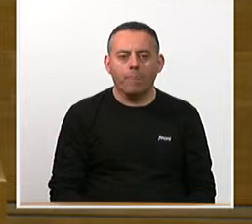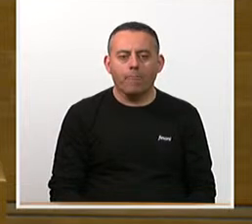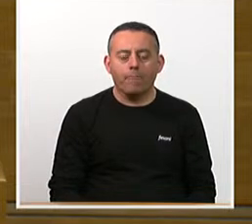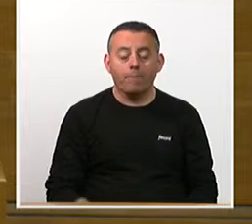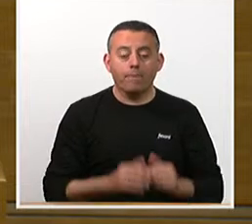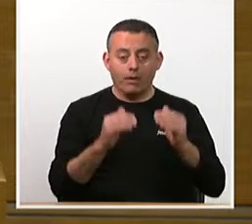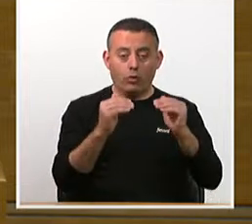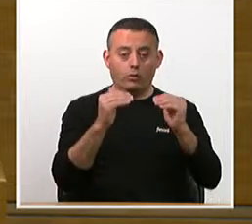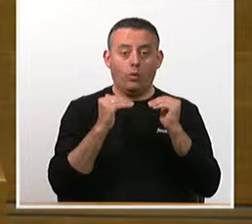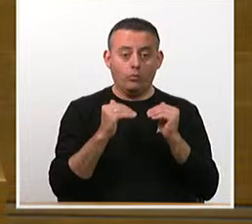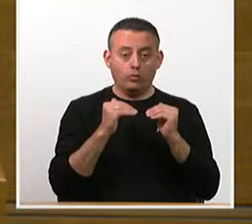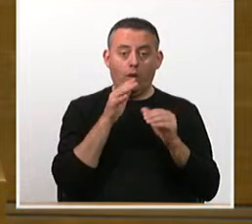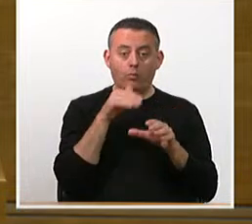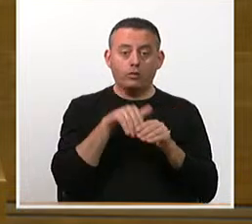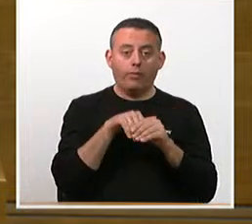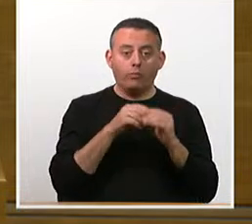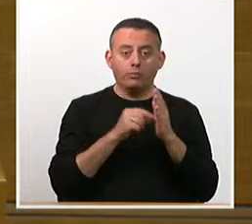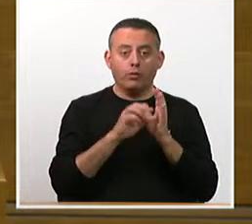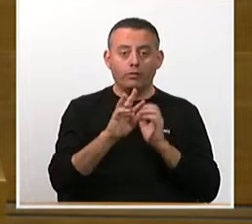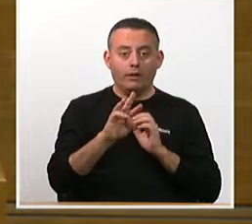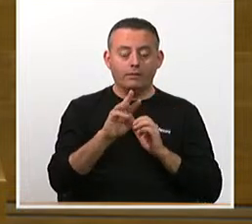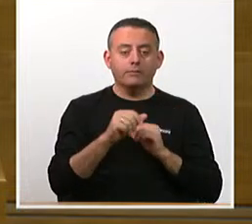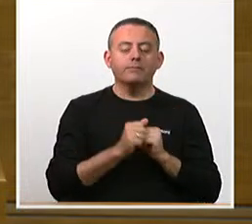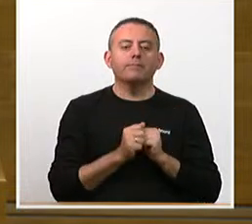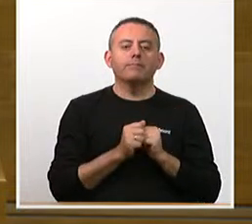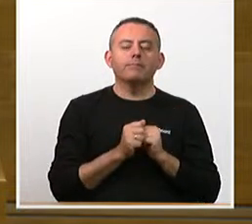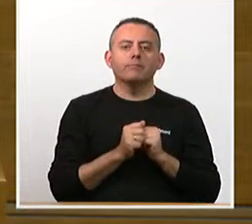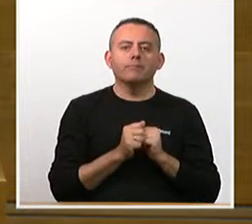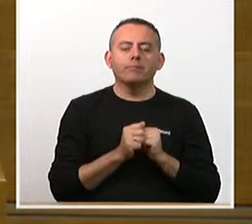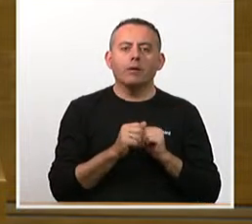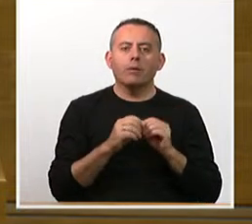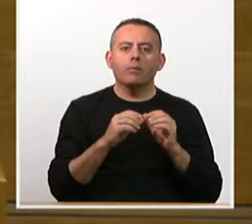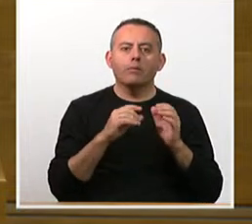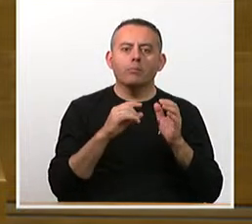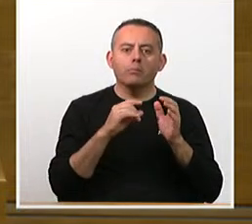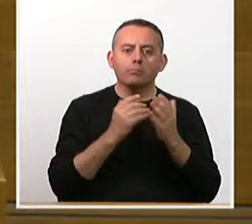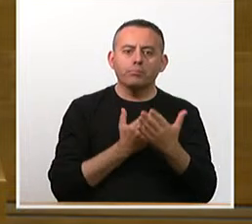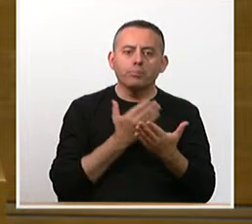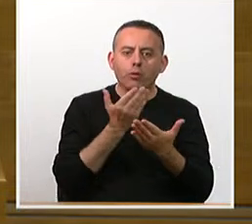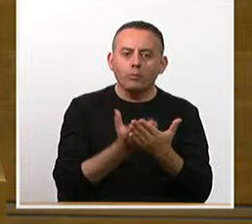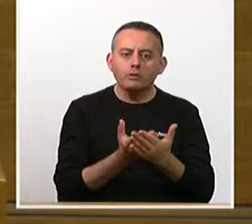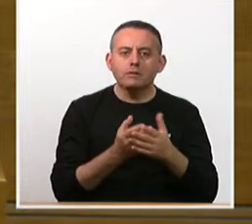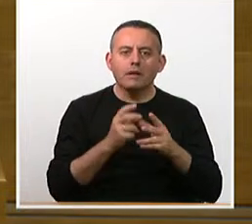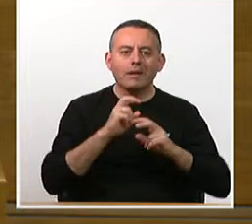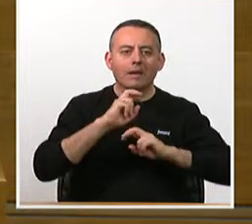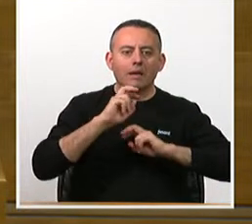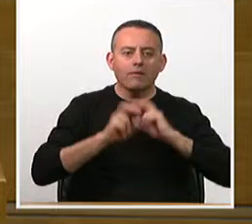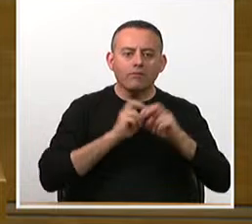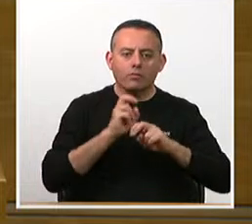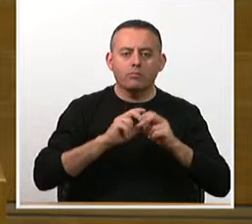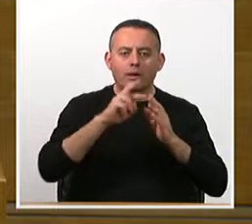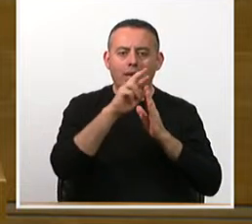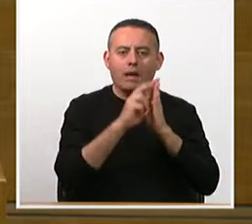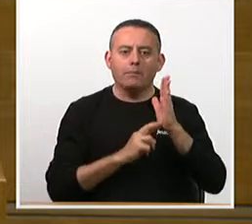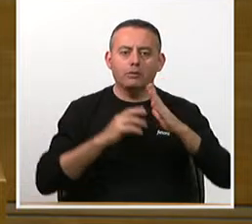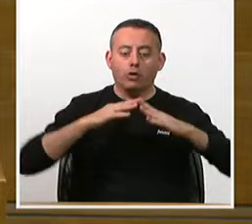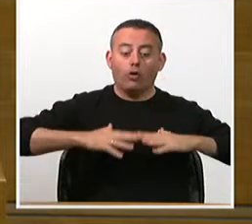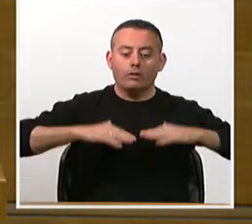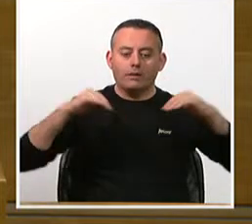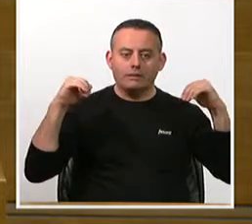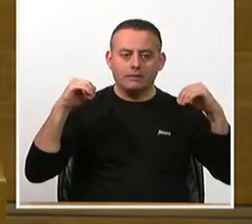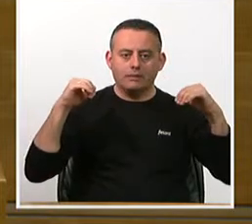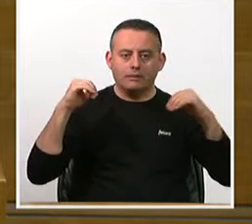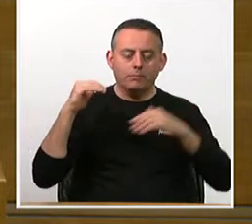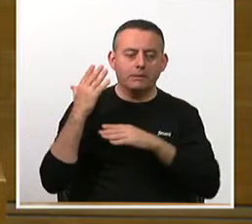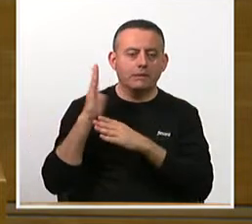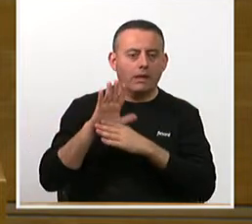pasamos a la votación del punto 3es toma en consideración de la propuesta de reforma del reglamento de les cors valencianes presentada